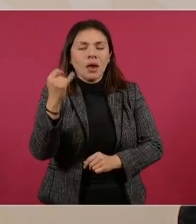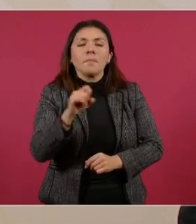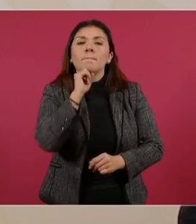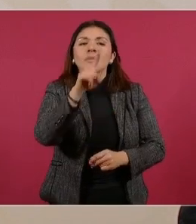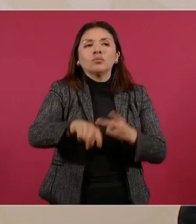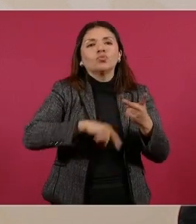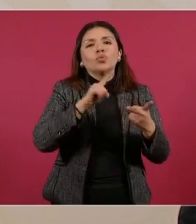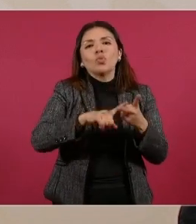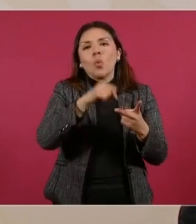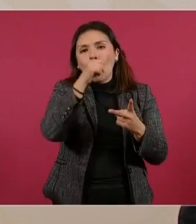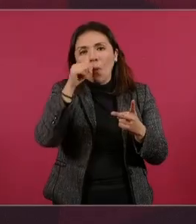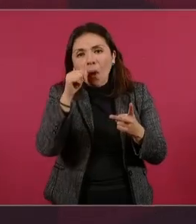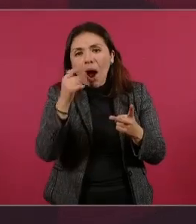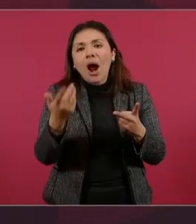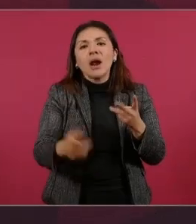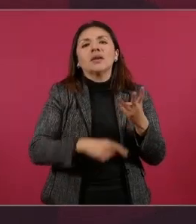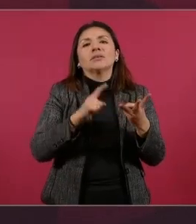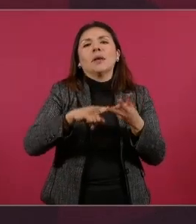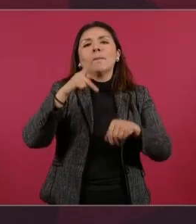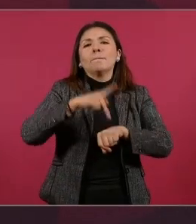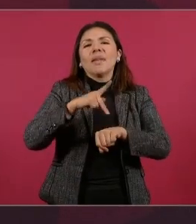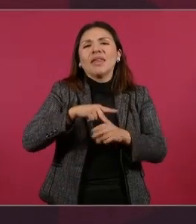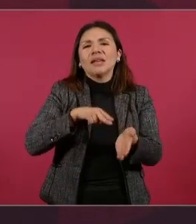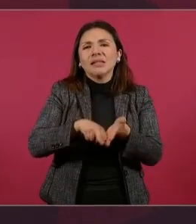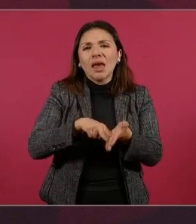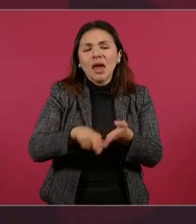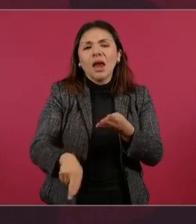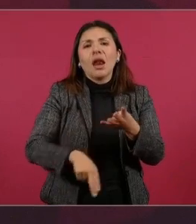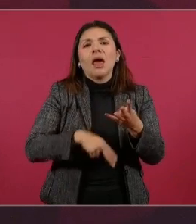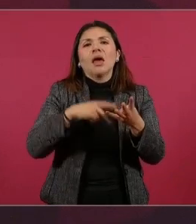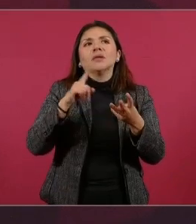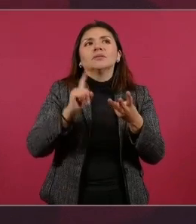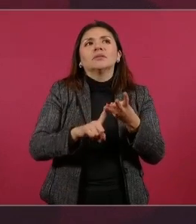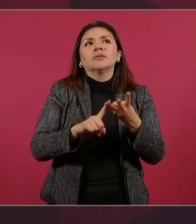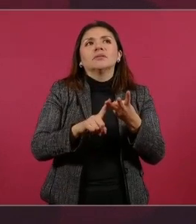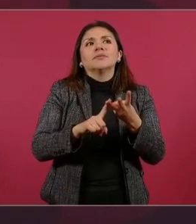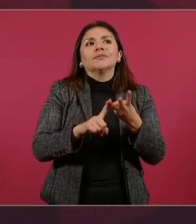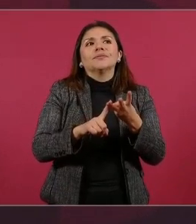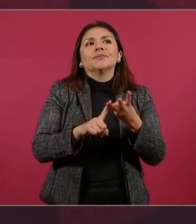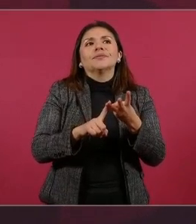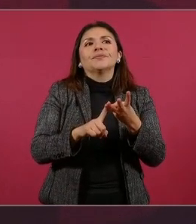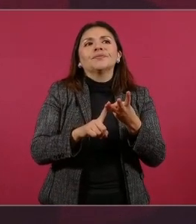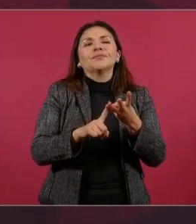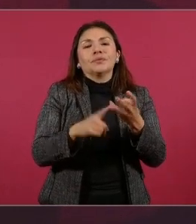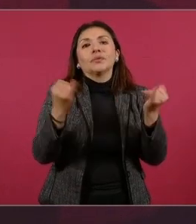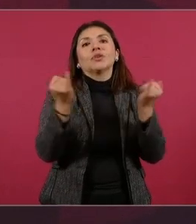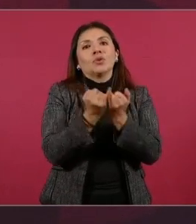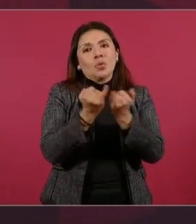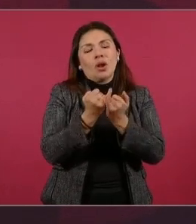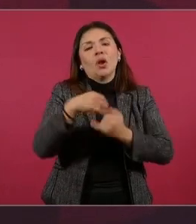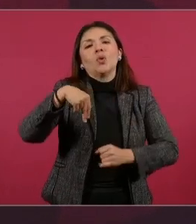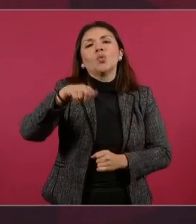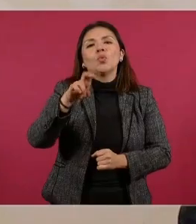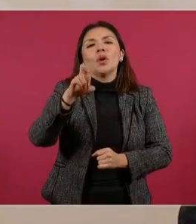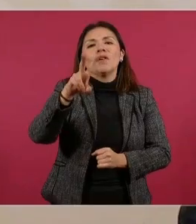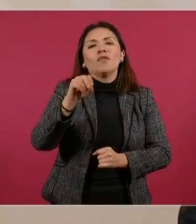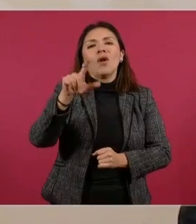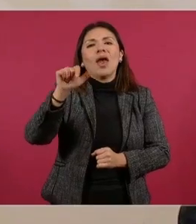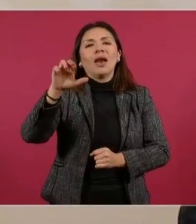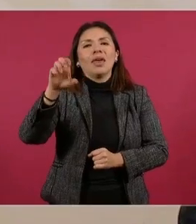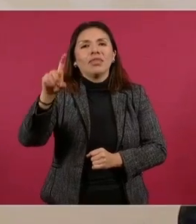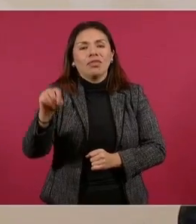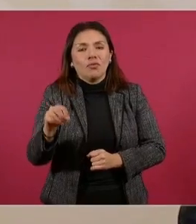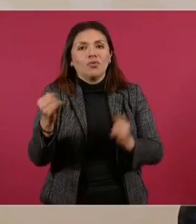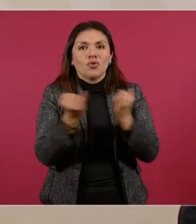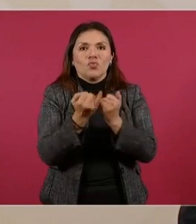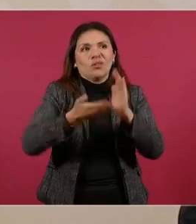Juárez Piedras Negras desde luego en Nuevo Laredo una